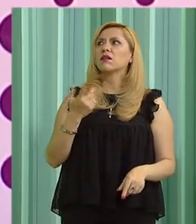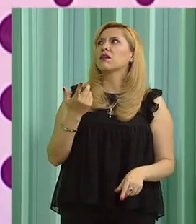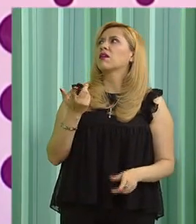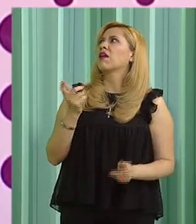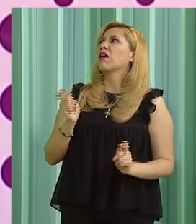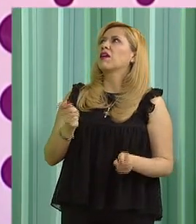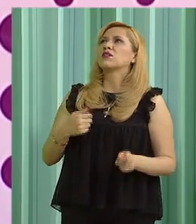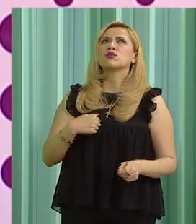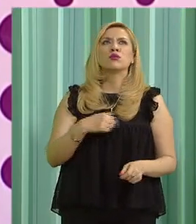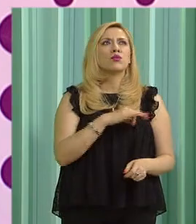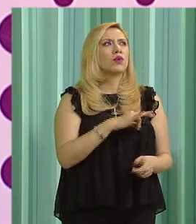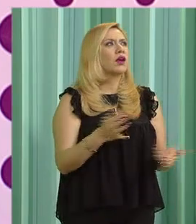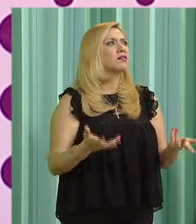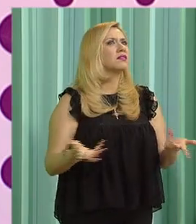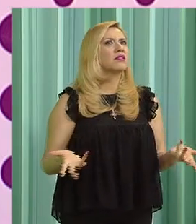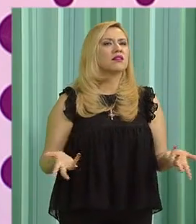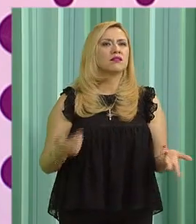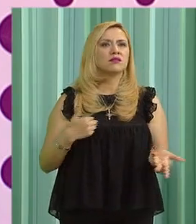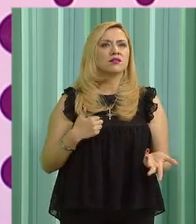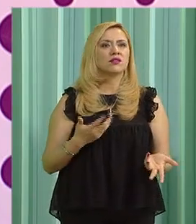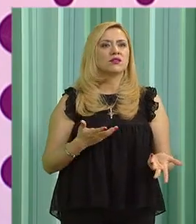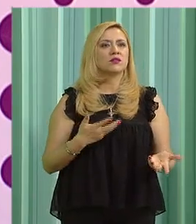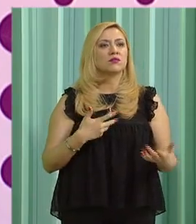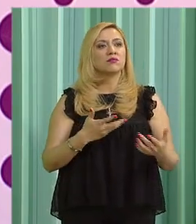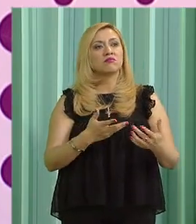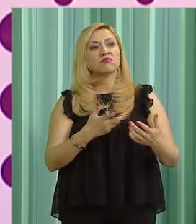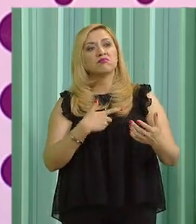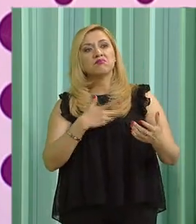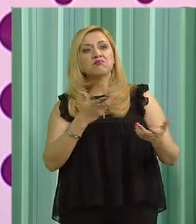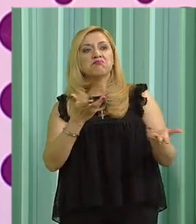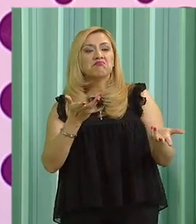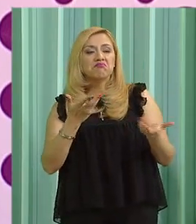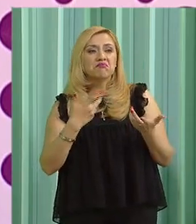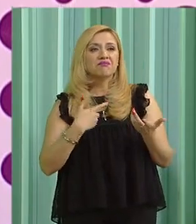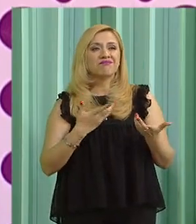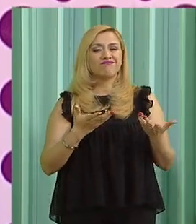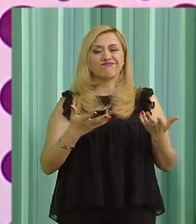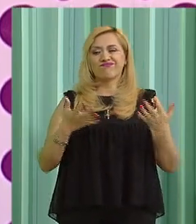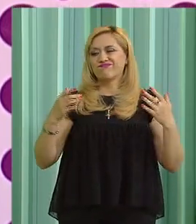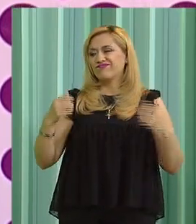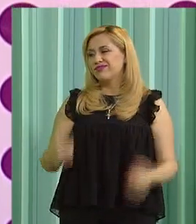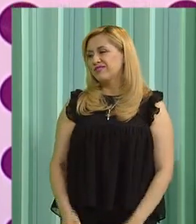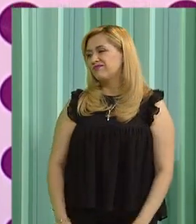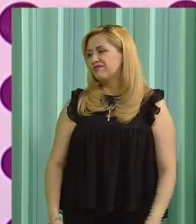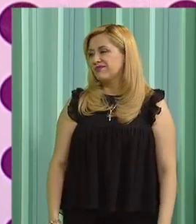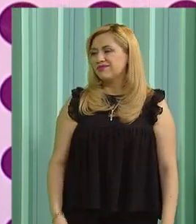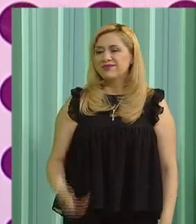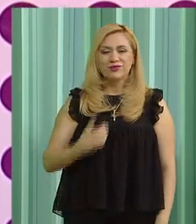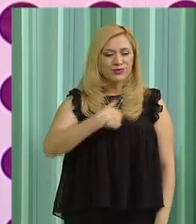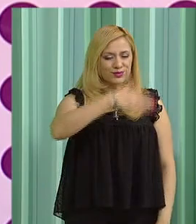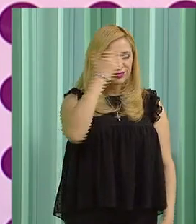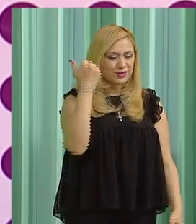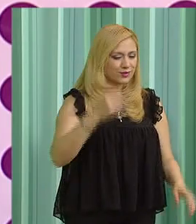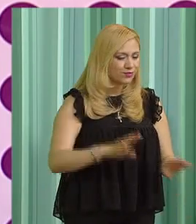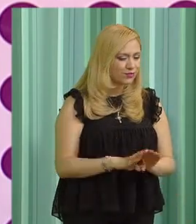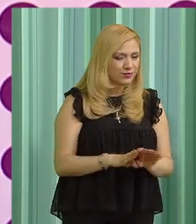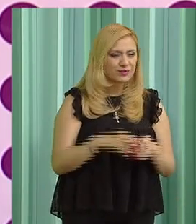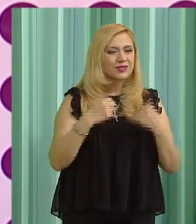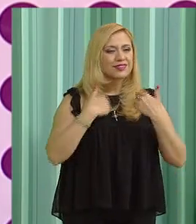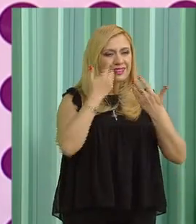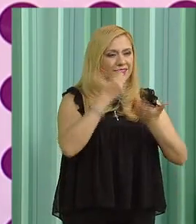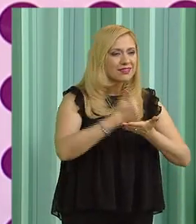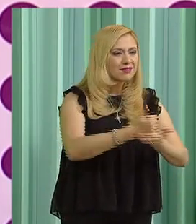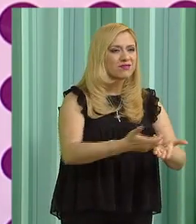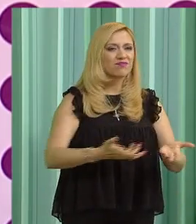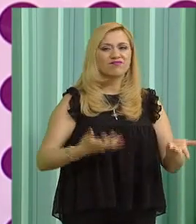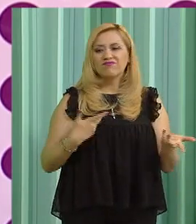Me frustra que estoy lejos de esa población o me frustra porque me siento que quiero apoyar la causa, pero a lo mejor no